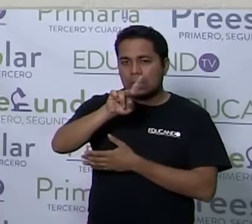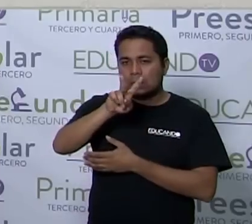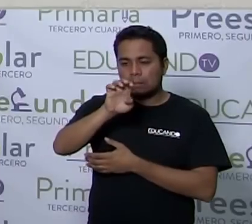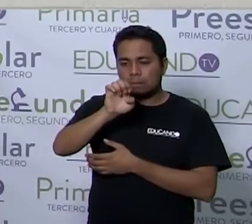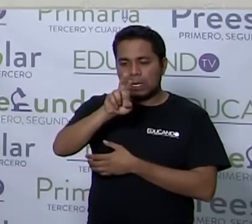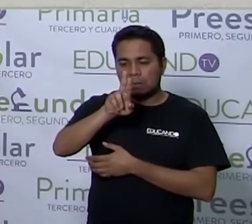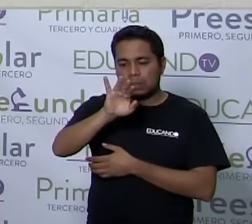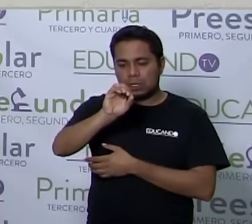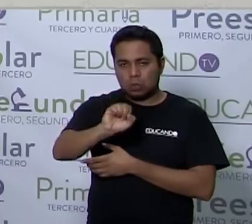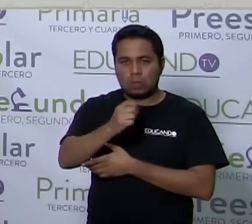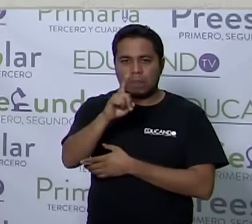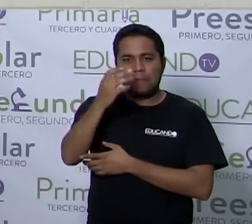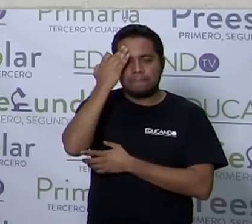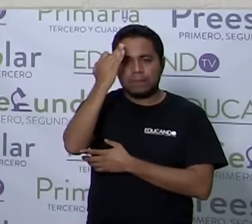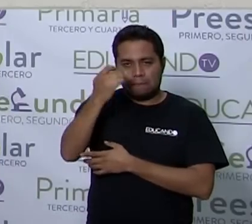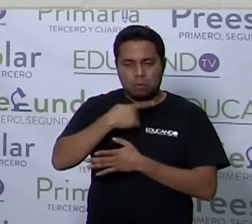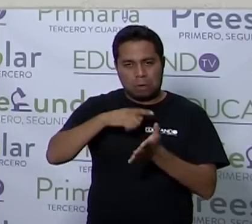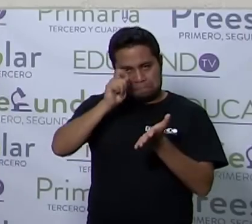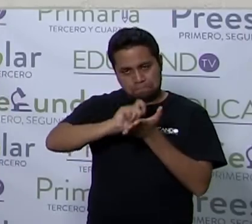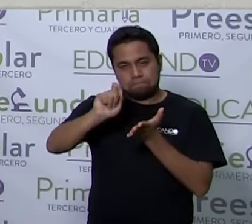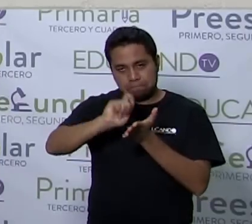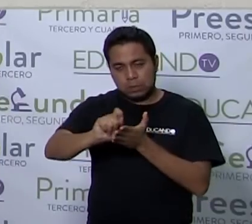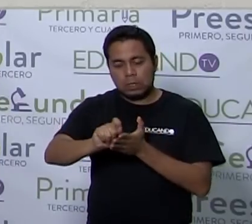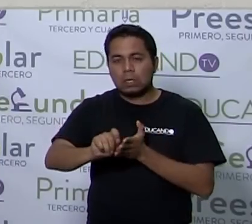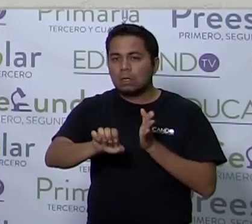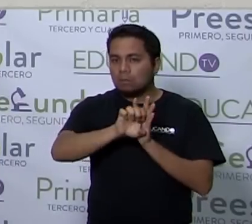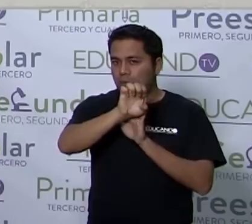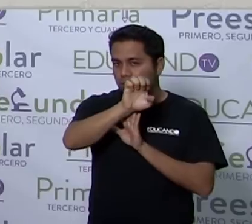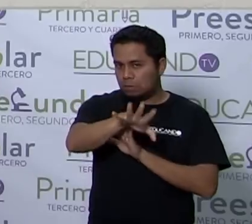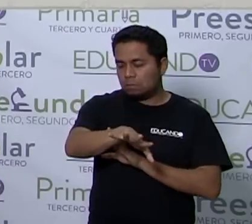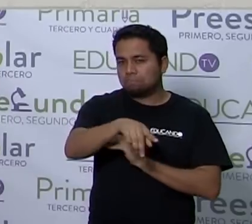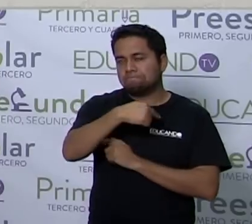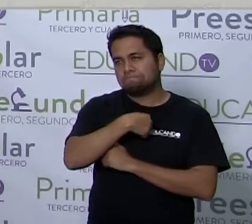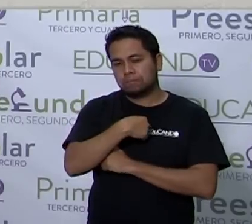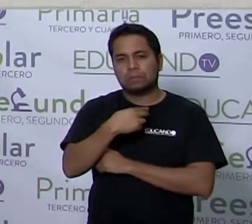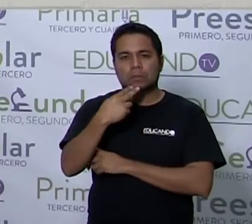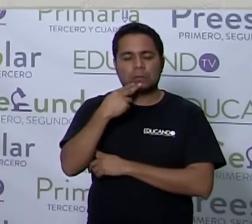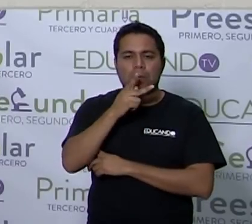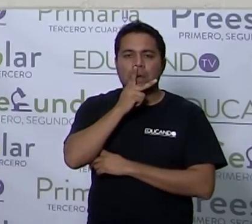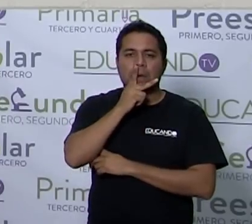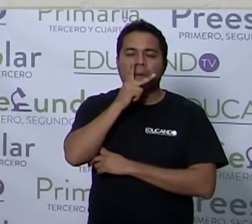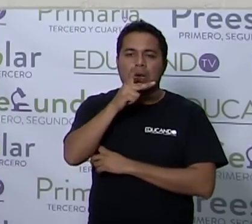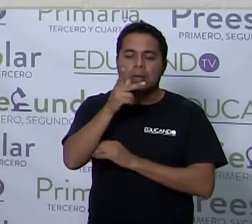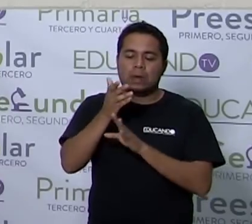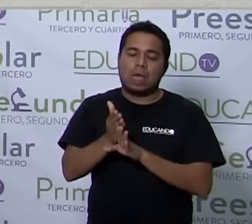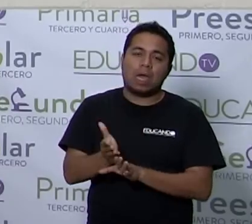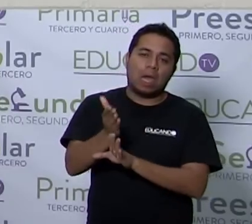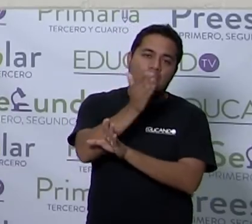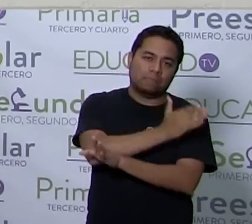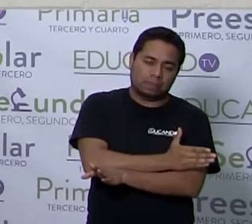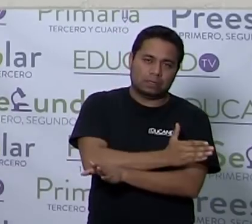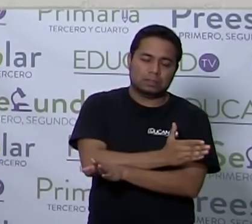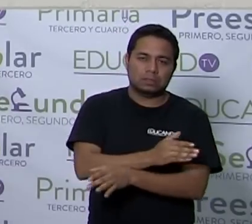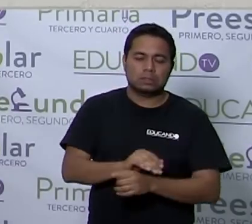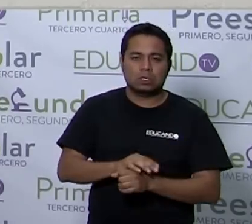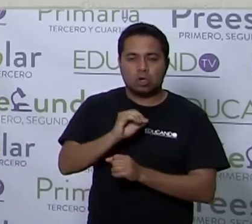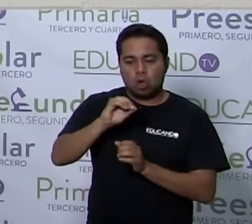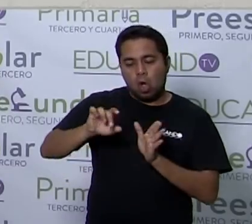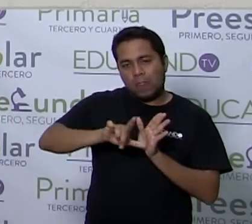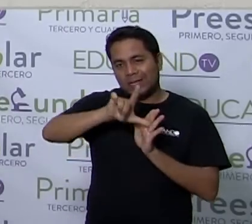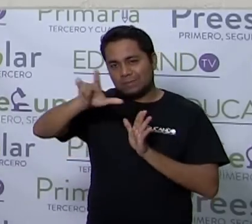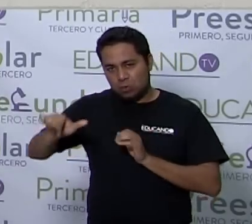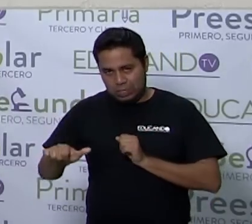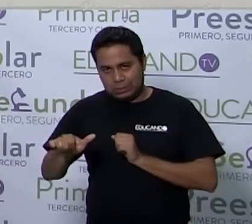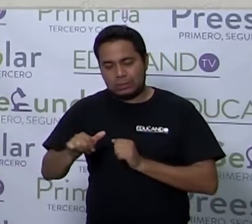de tiempo. Por ejemplo, yo puedo utilizar la palabra antes o